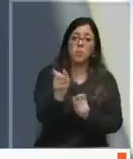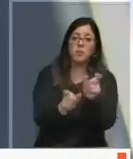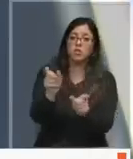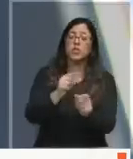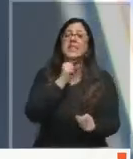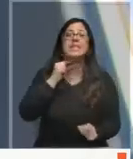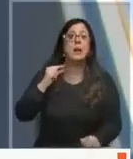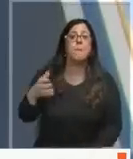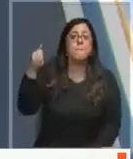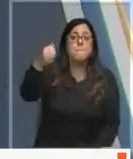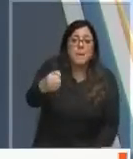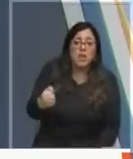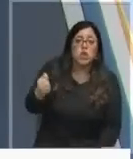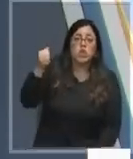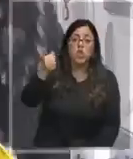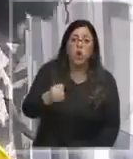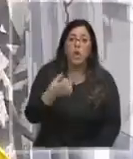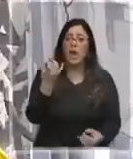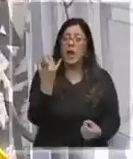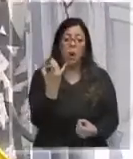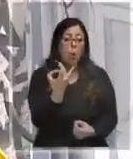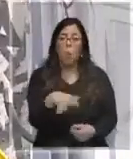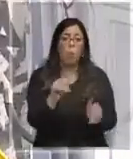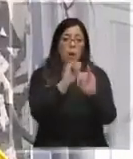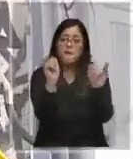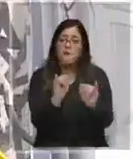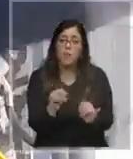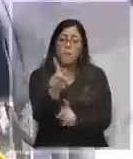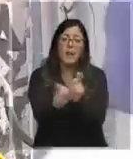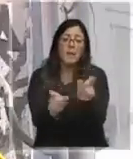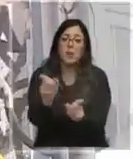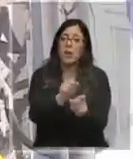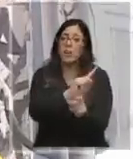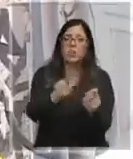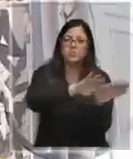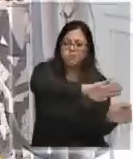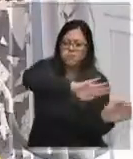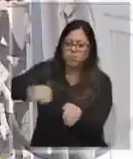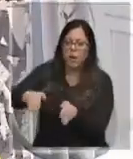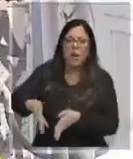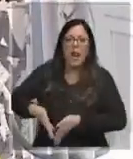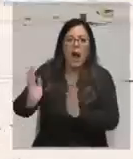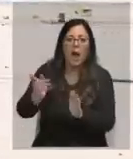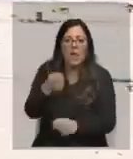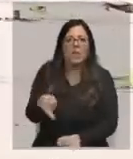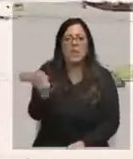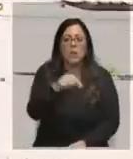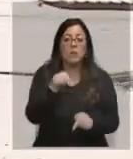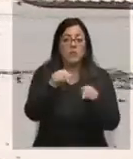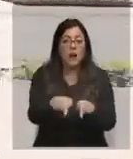es el único camino que vieron para que estas personas no queden en la calle. La forma, debatible.